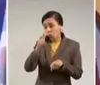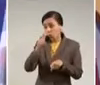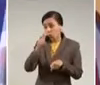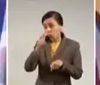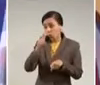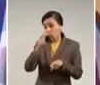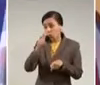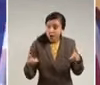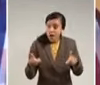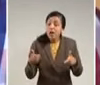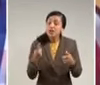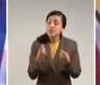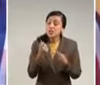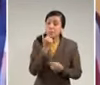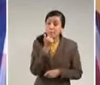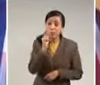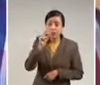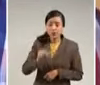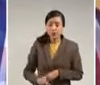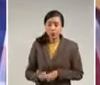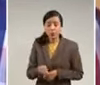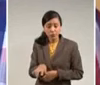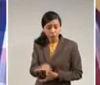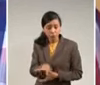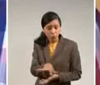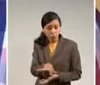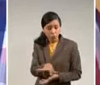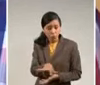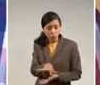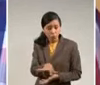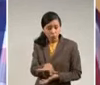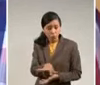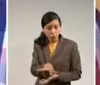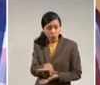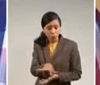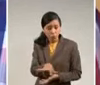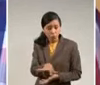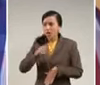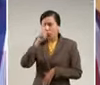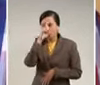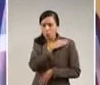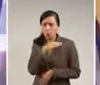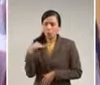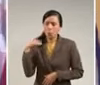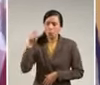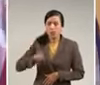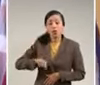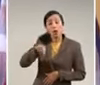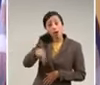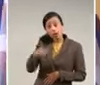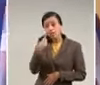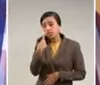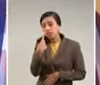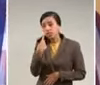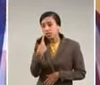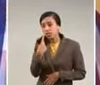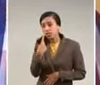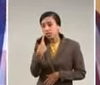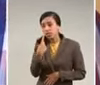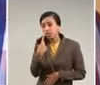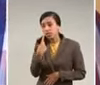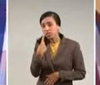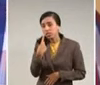Estos sitios ya están acondicionados, ya tienen personas, porque realmente las 52 camas que teníamos en nuestro